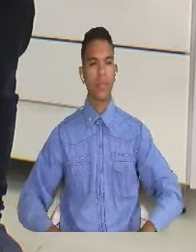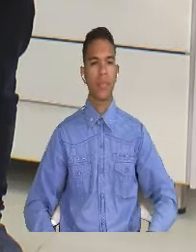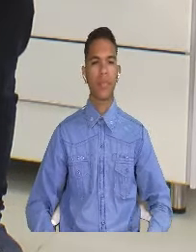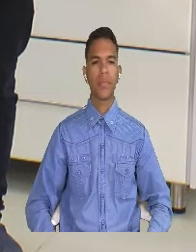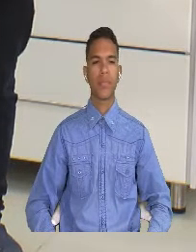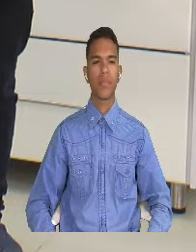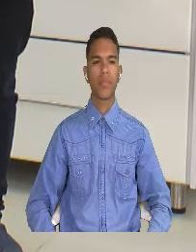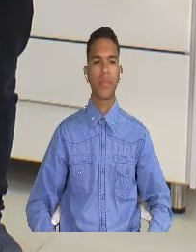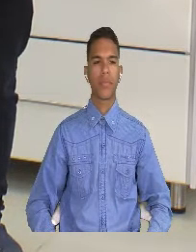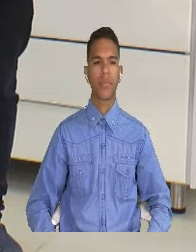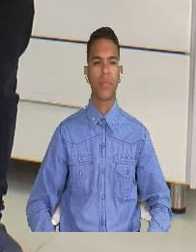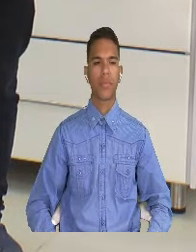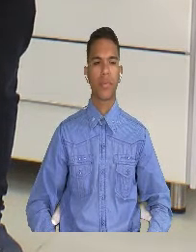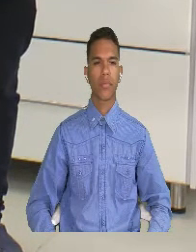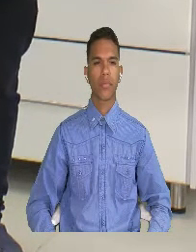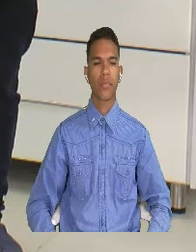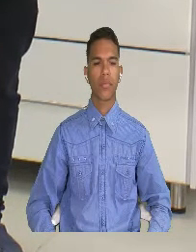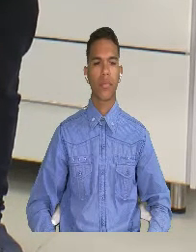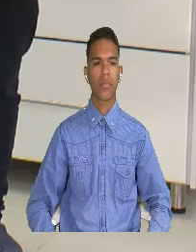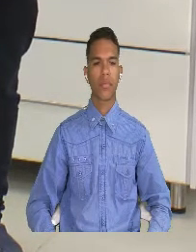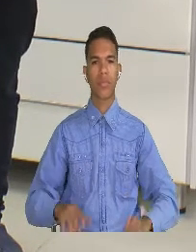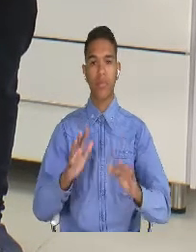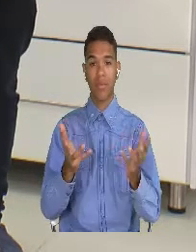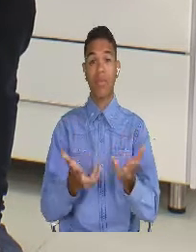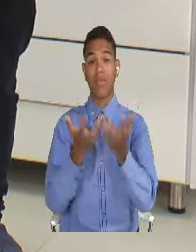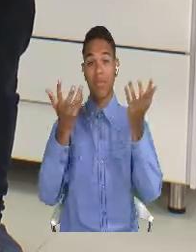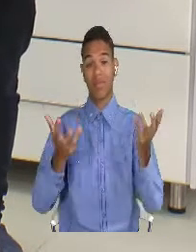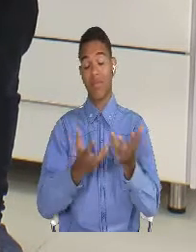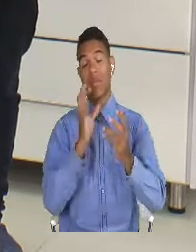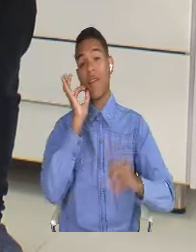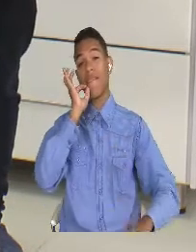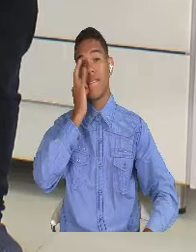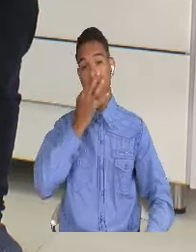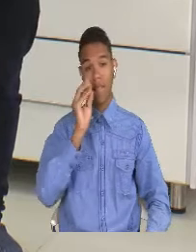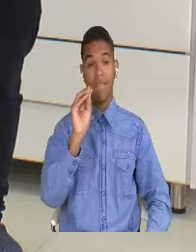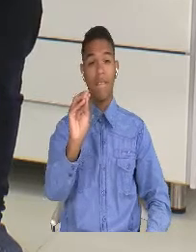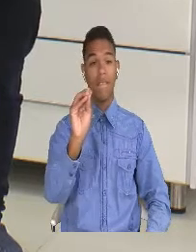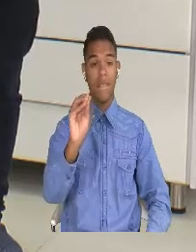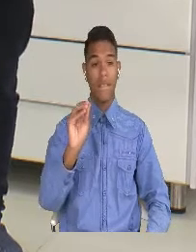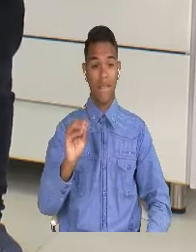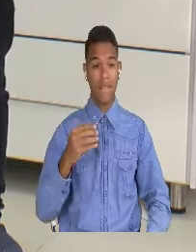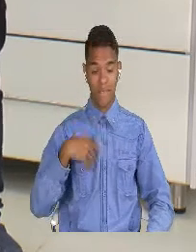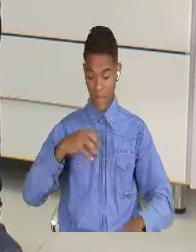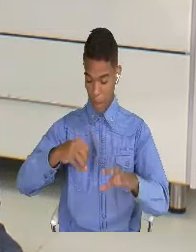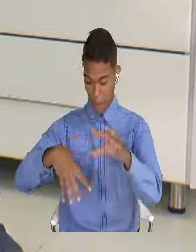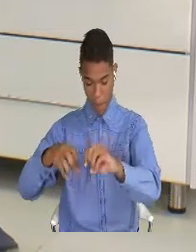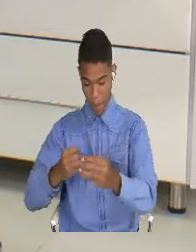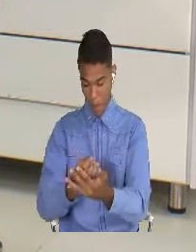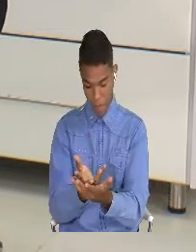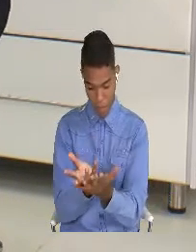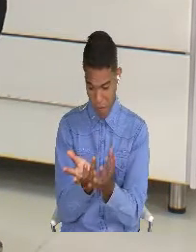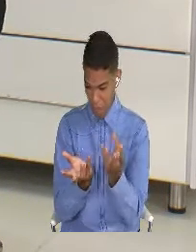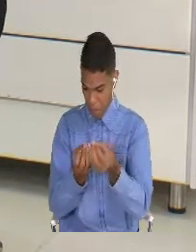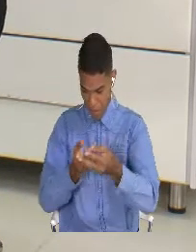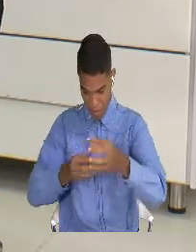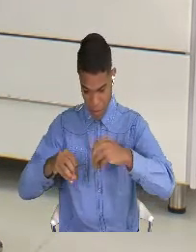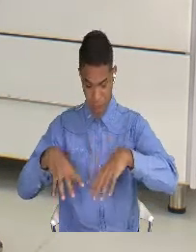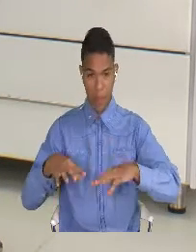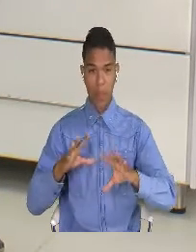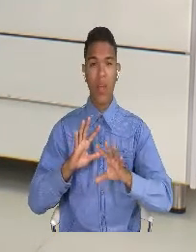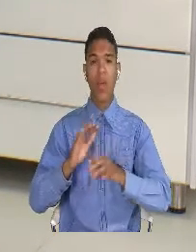Listo. Entonces esta ensalada va a quedar súper espectacular, así toda escrotadita. Entonces, en este